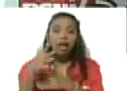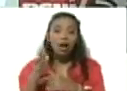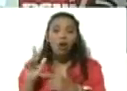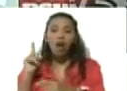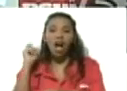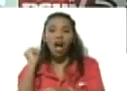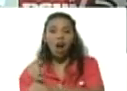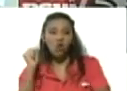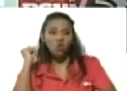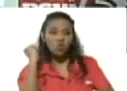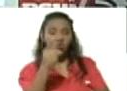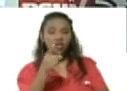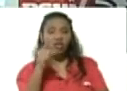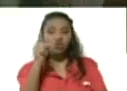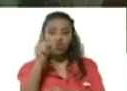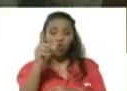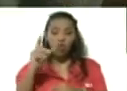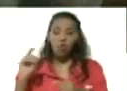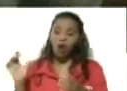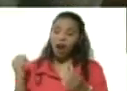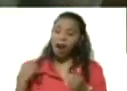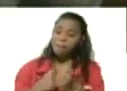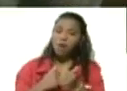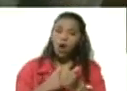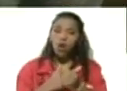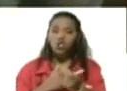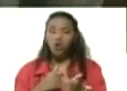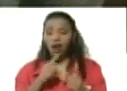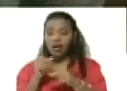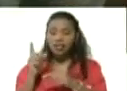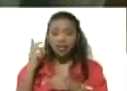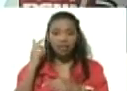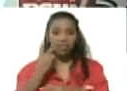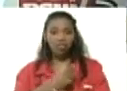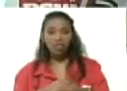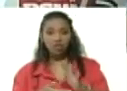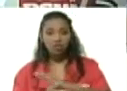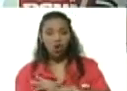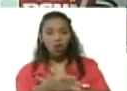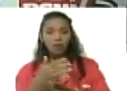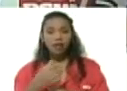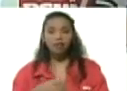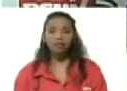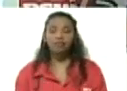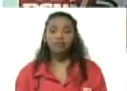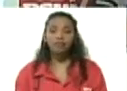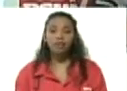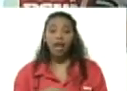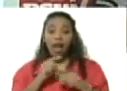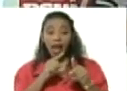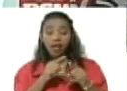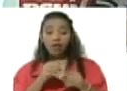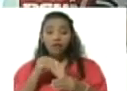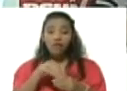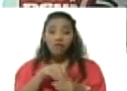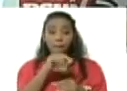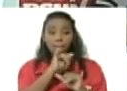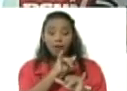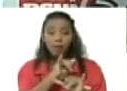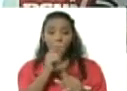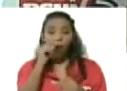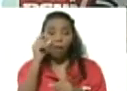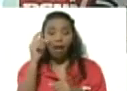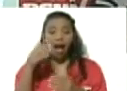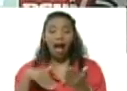acusándolos de todo. ¡Es el fascismo! Ellos estaban ahí hasta ayer, eran militantes de eso hasta